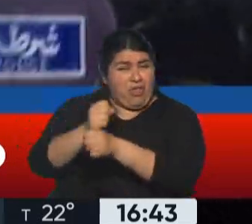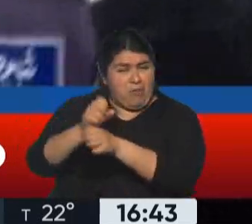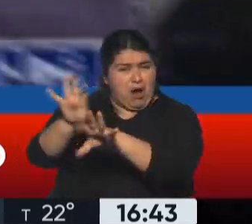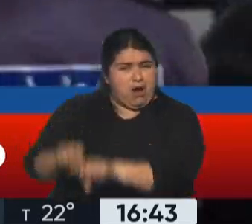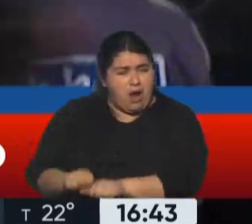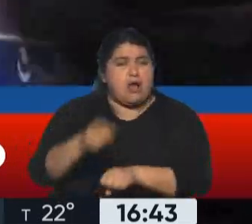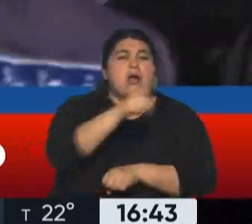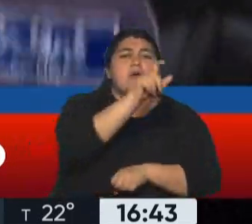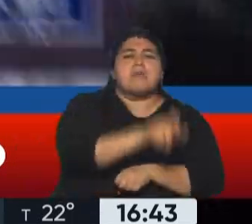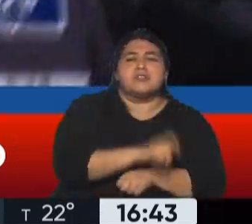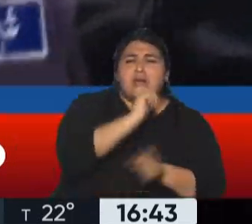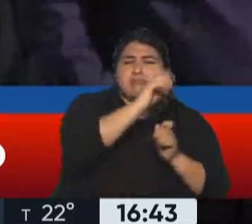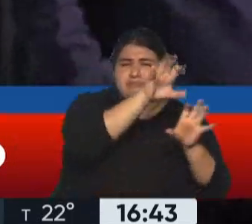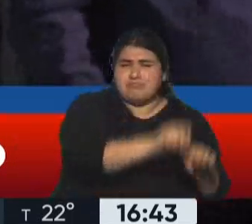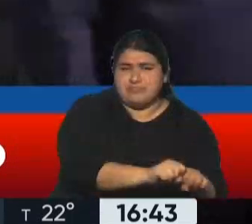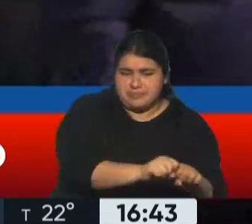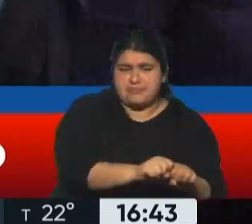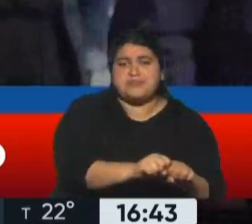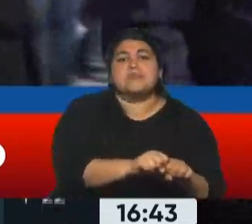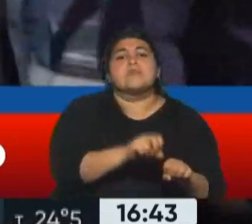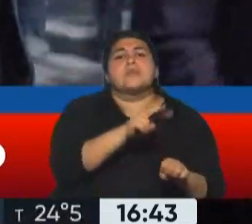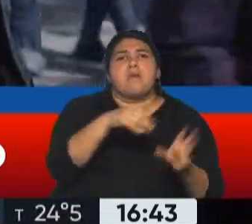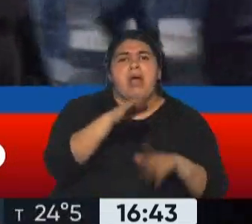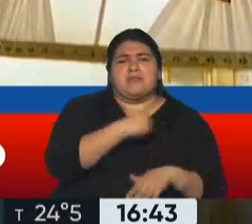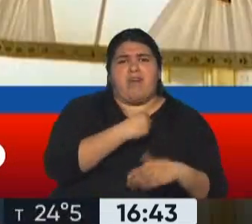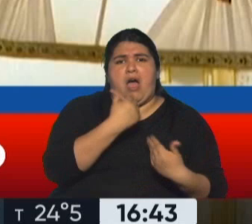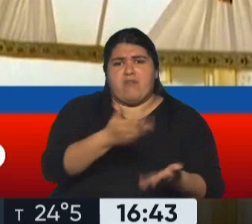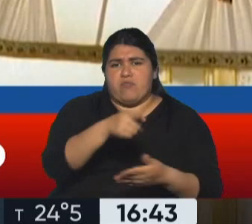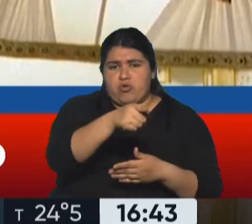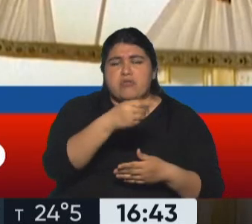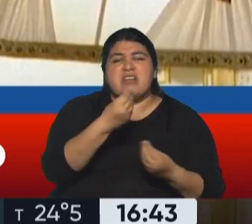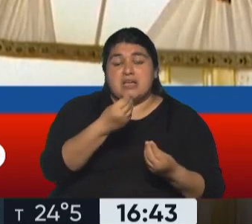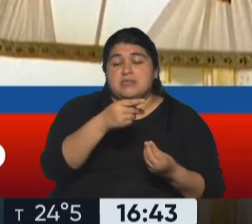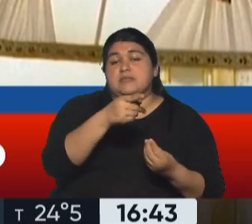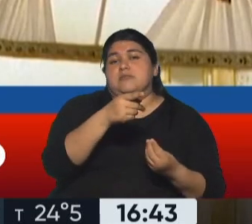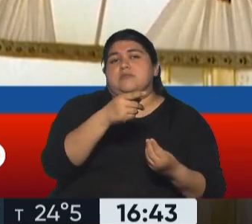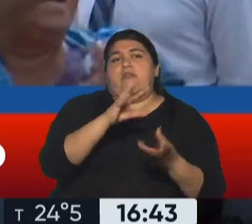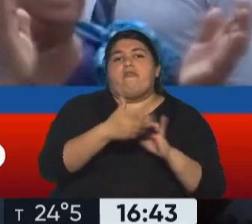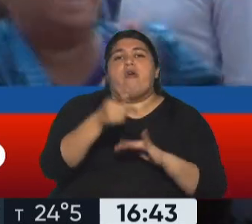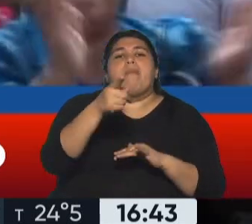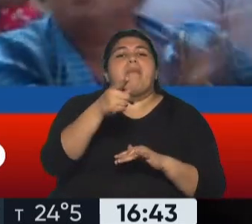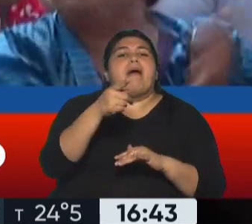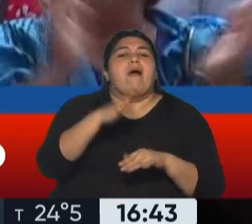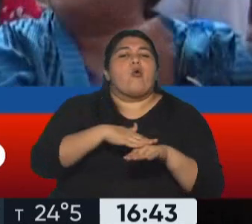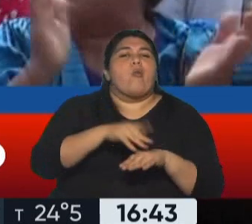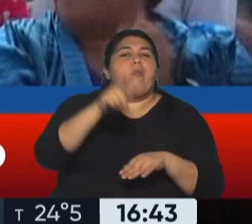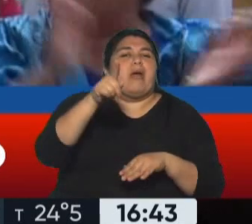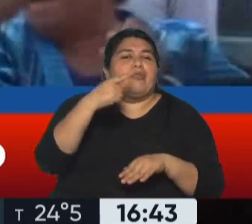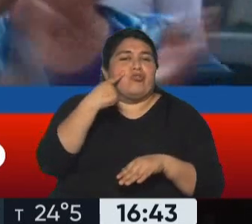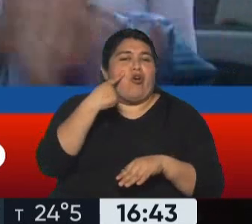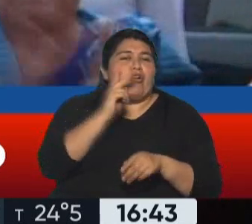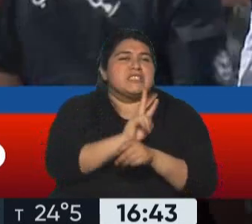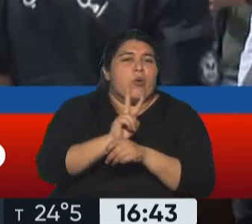de televisión, críticos acérrimos de Saied, acusándolos de conspirar contra la seguridad del Estado.